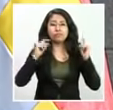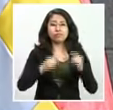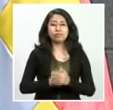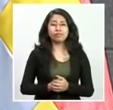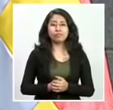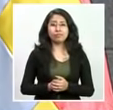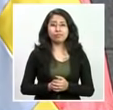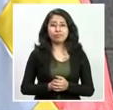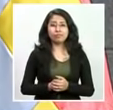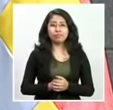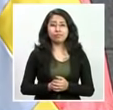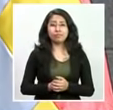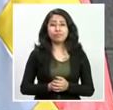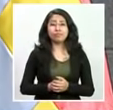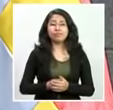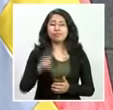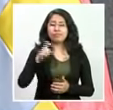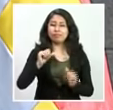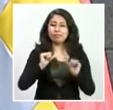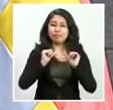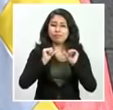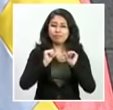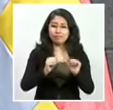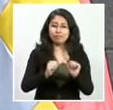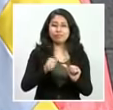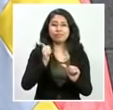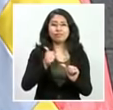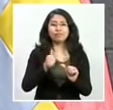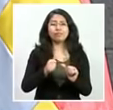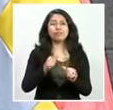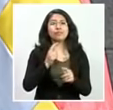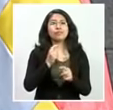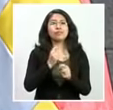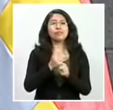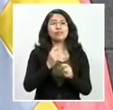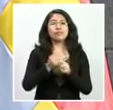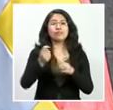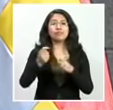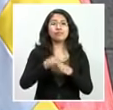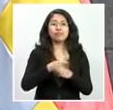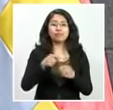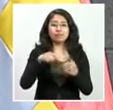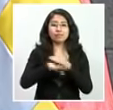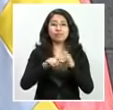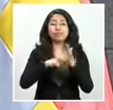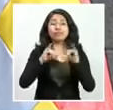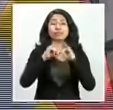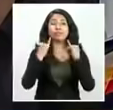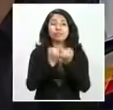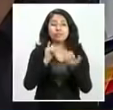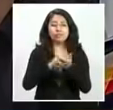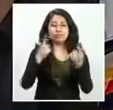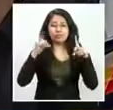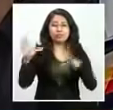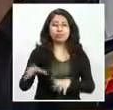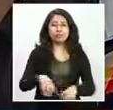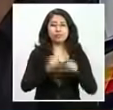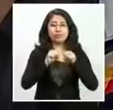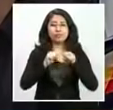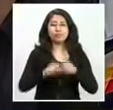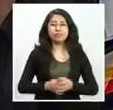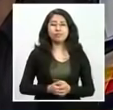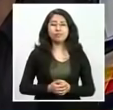eso, y tenemos que mantener ese perfil técnico en esta institución que ahora recuperamos también para el pueblo